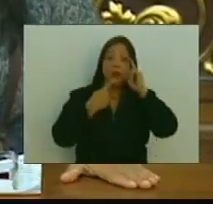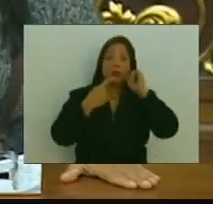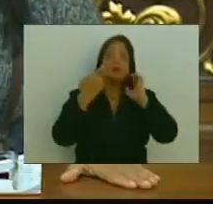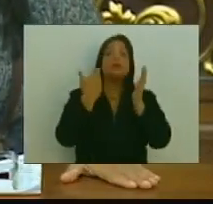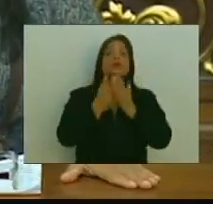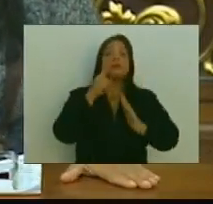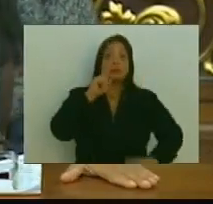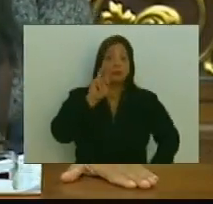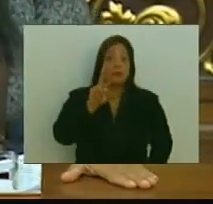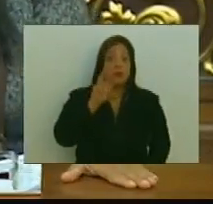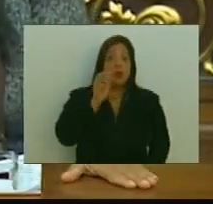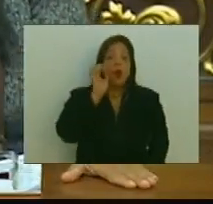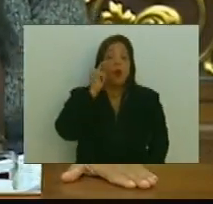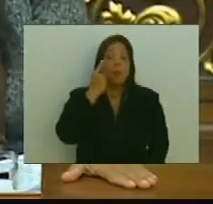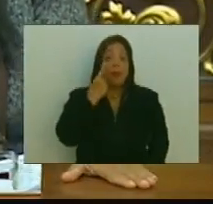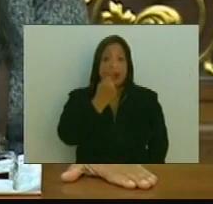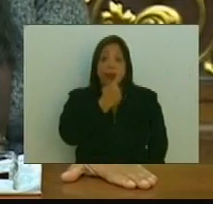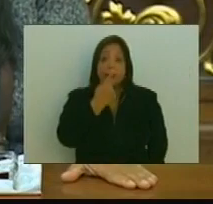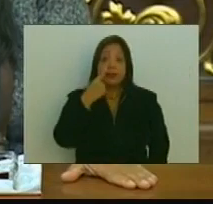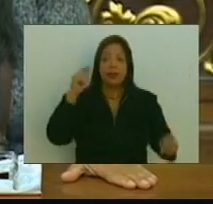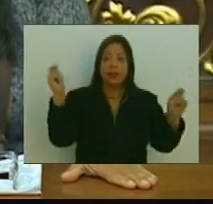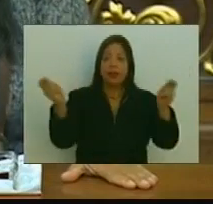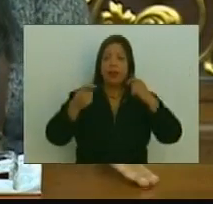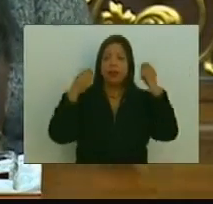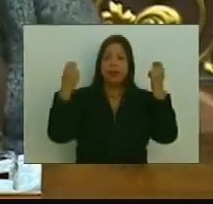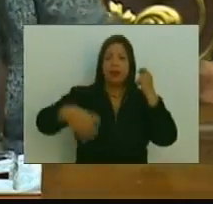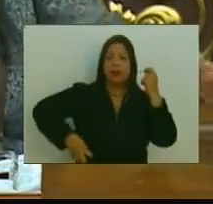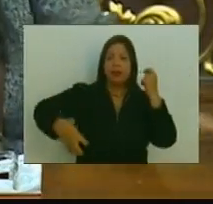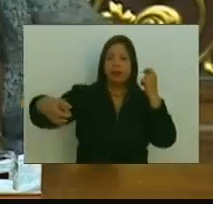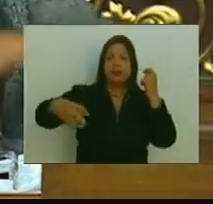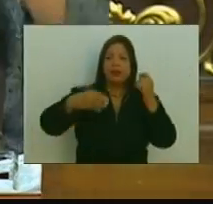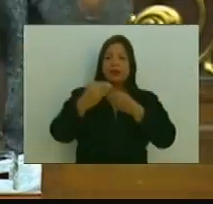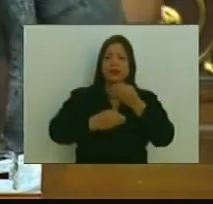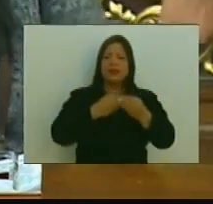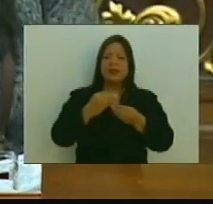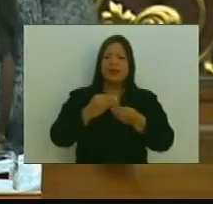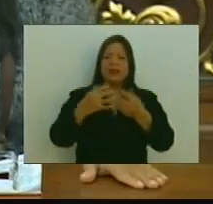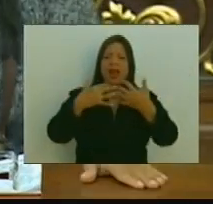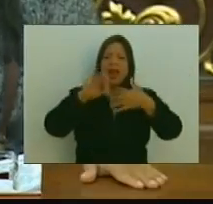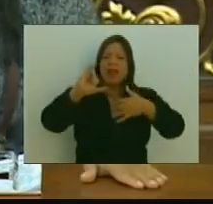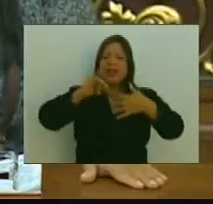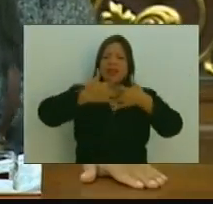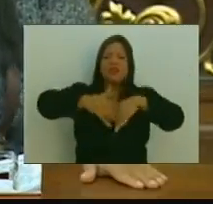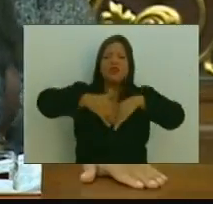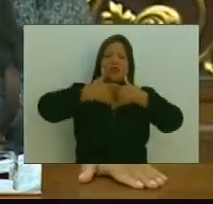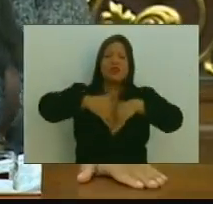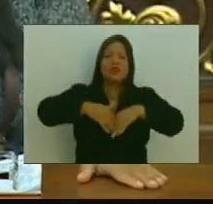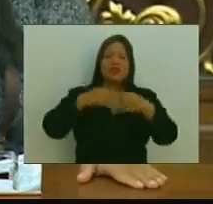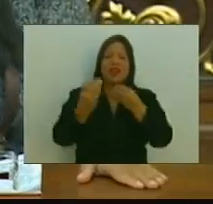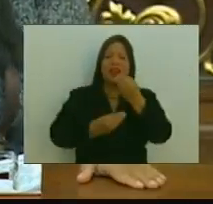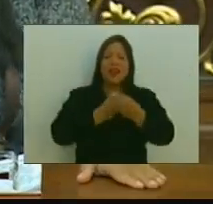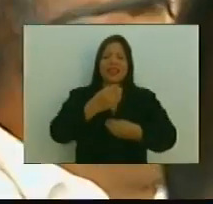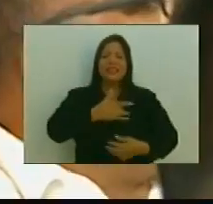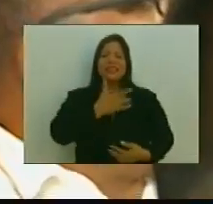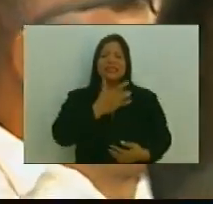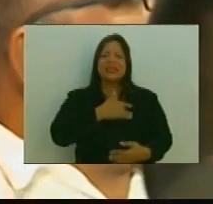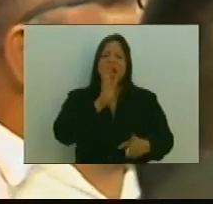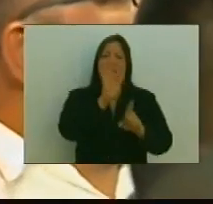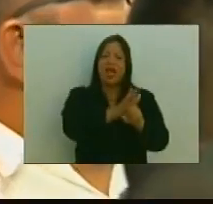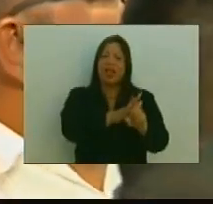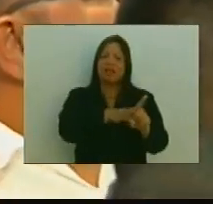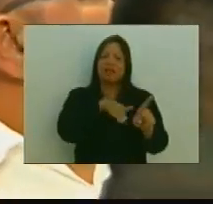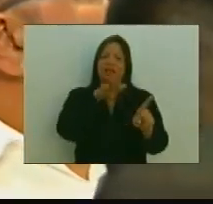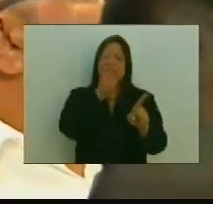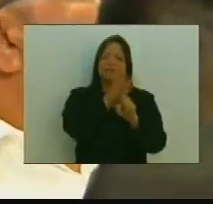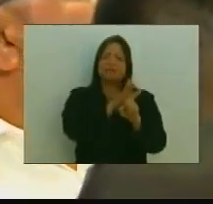el capitalismo impulsó una industria sobre el sentimiento de lástima